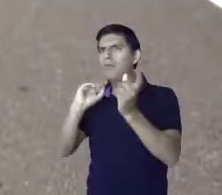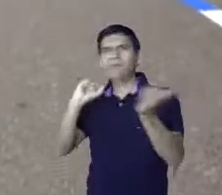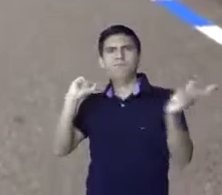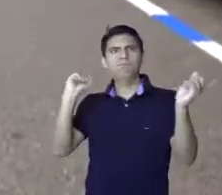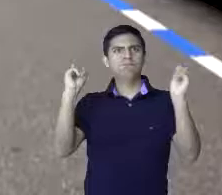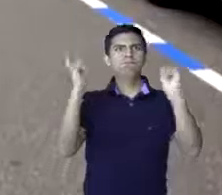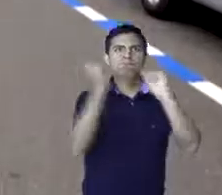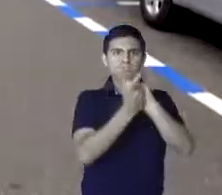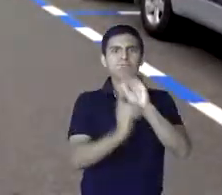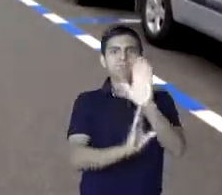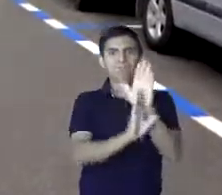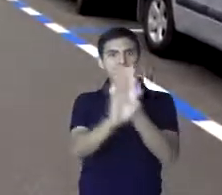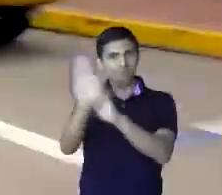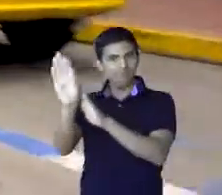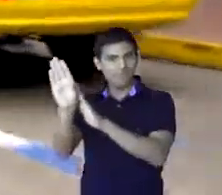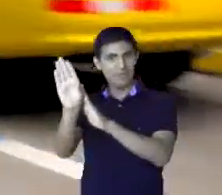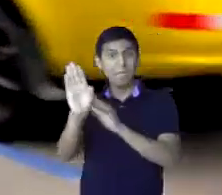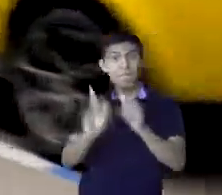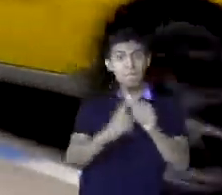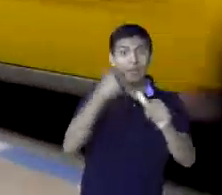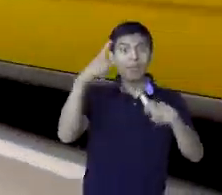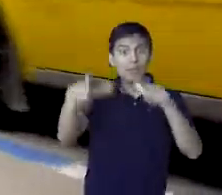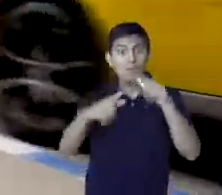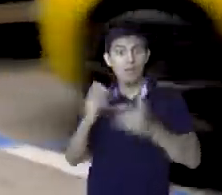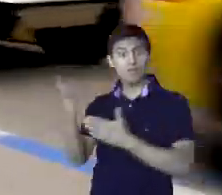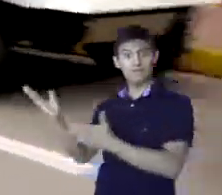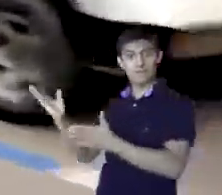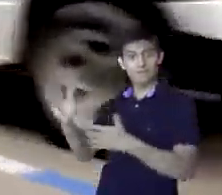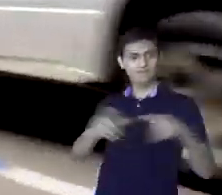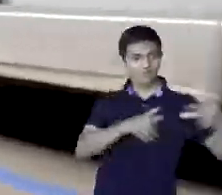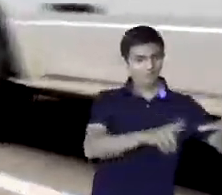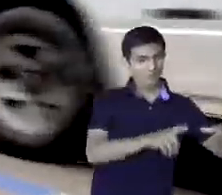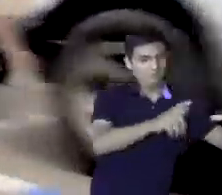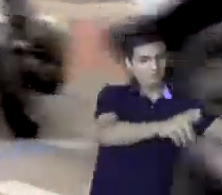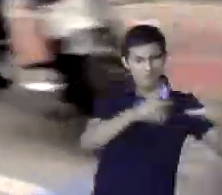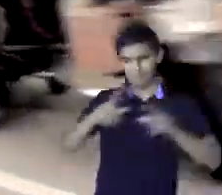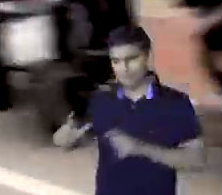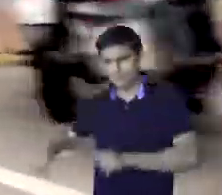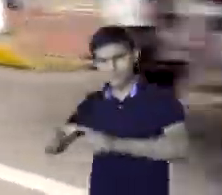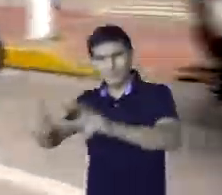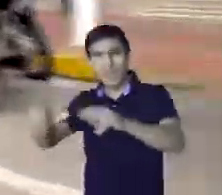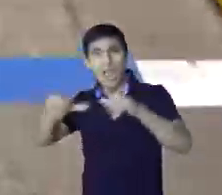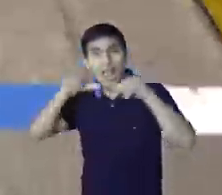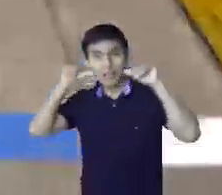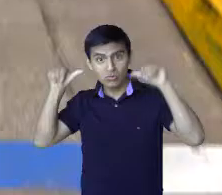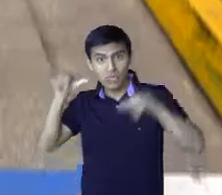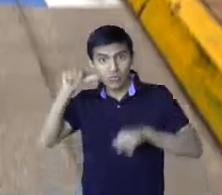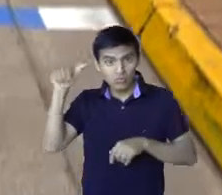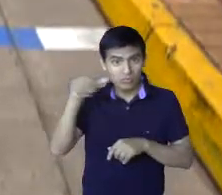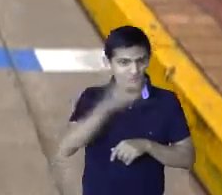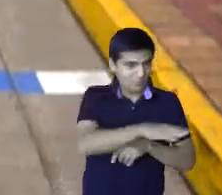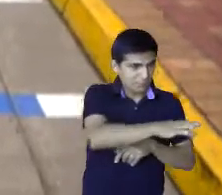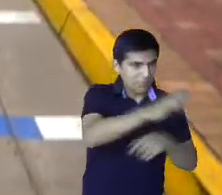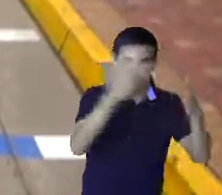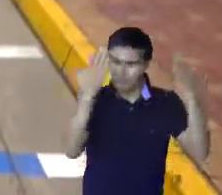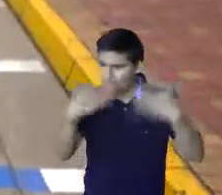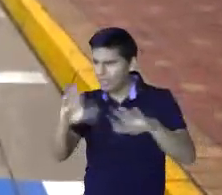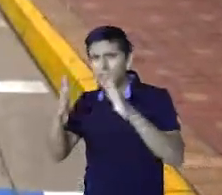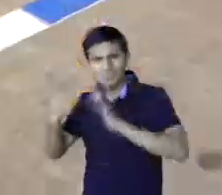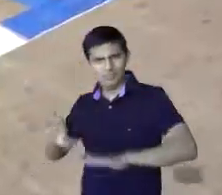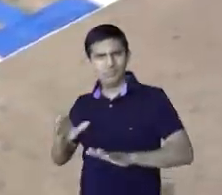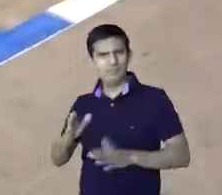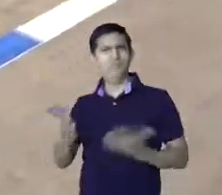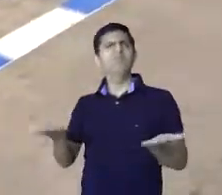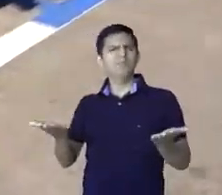se encamina a la modernidad. El primer circuito de zonas azules en el casco comercial de la ciudad están completamente